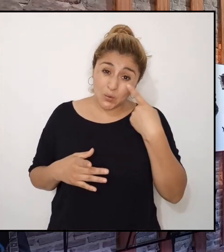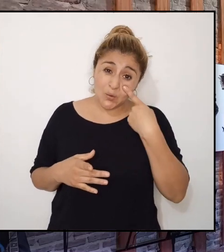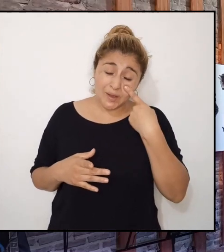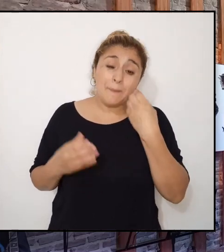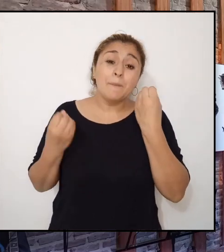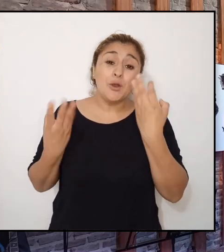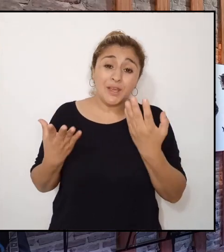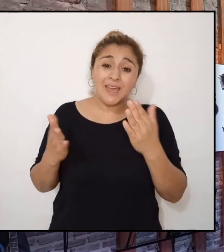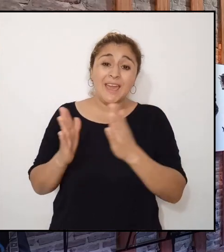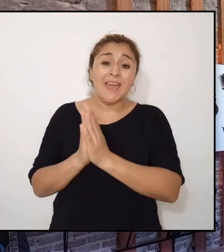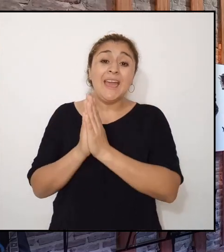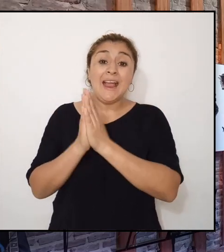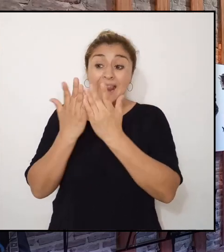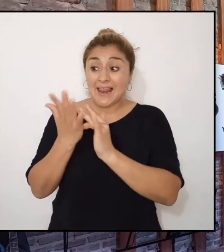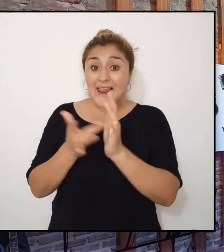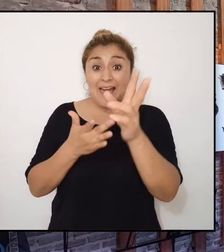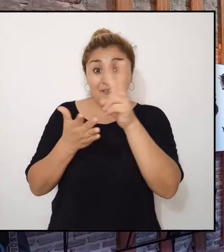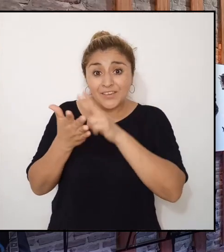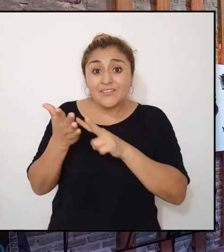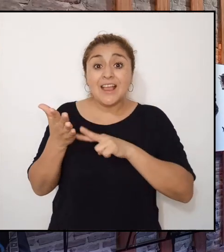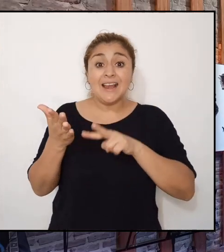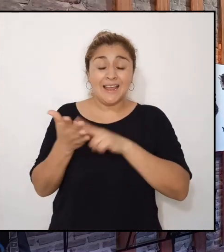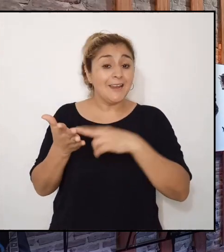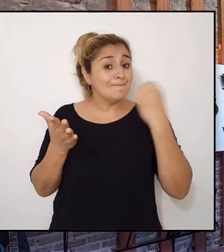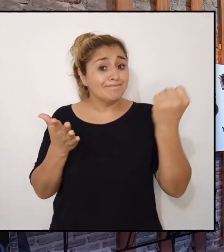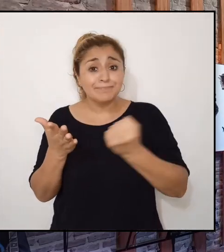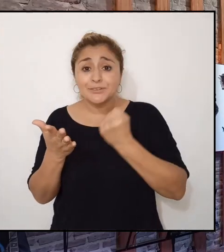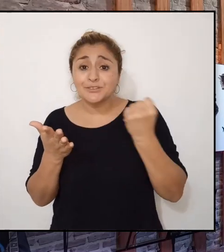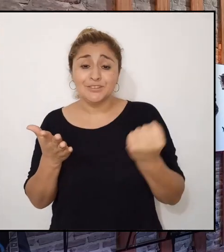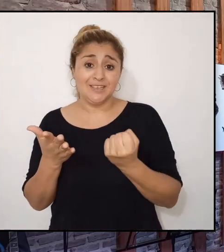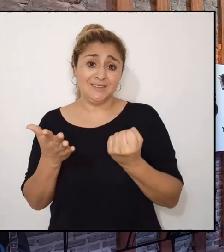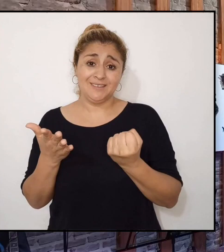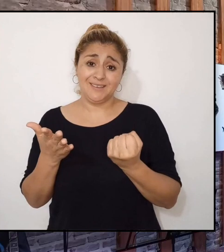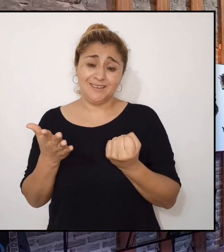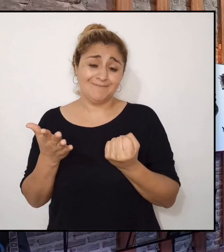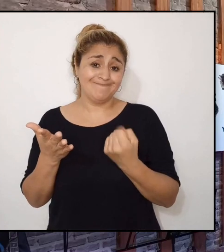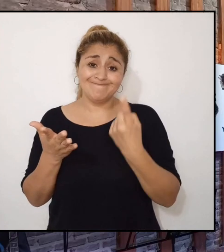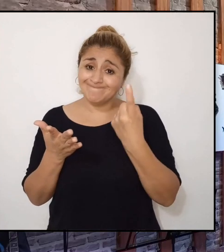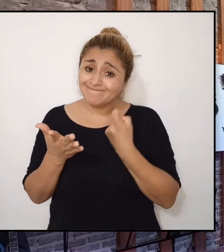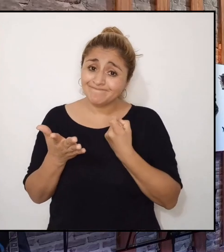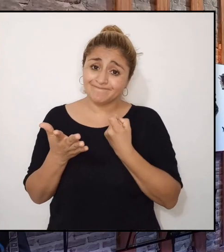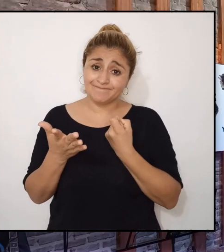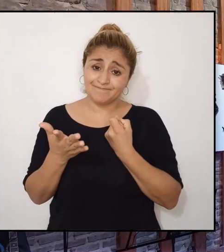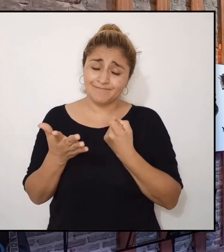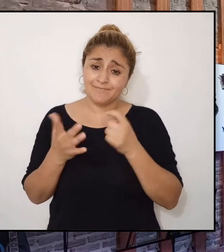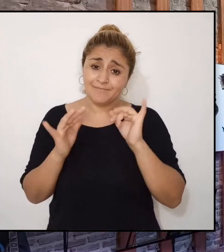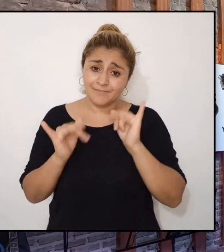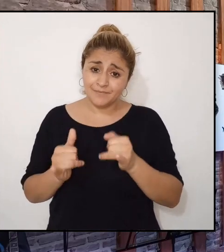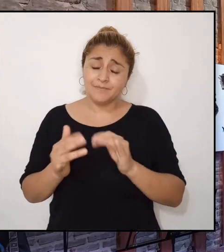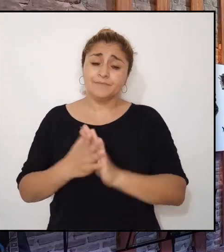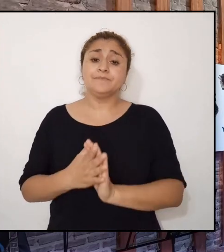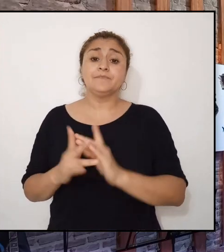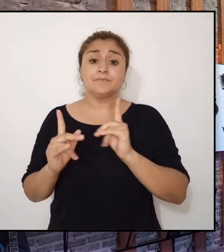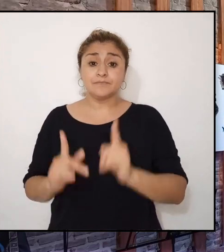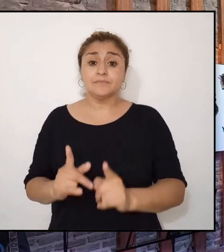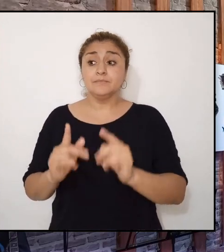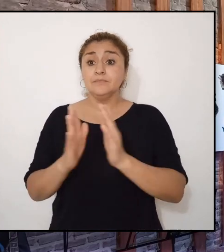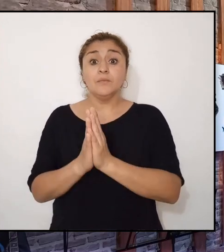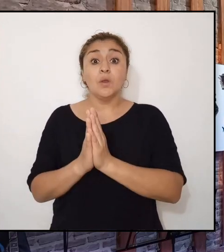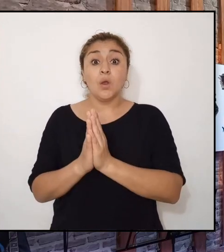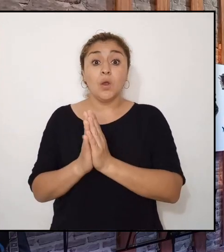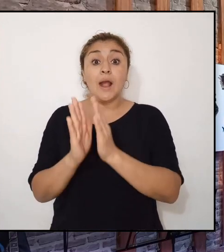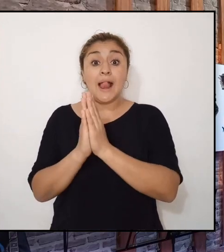iglesia. Yo leo rápidamente algunas características en la historia. Primero, que la Biblia es el libro más